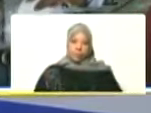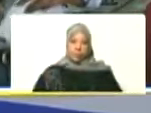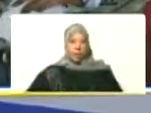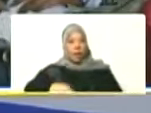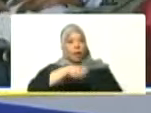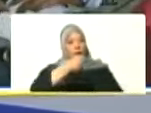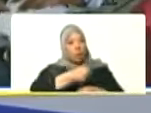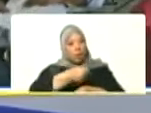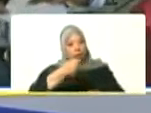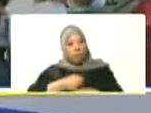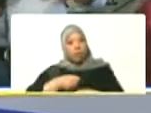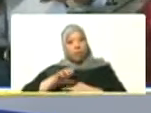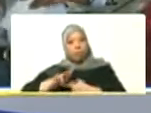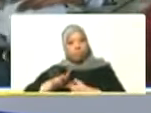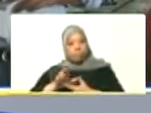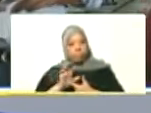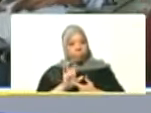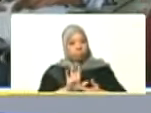que el pueblo le ratificó,